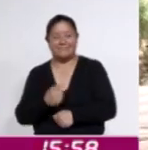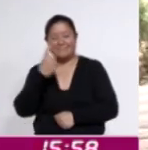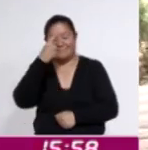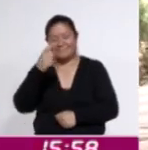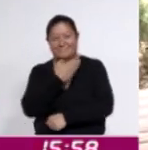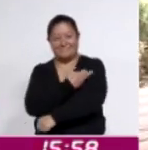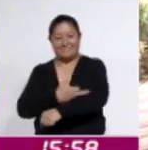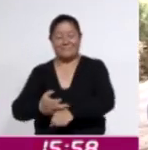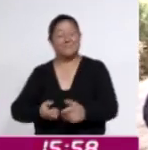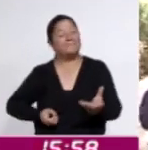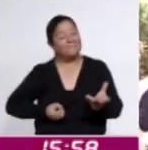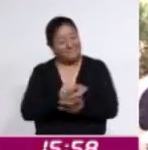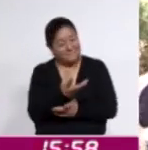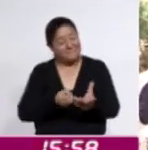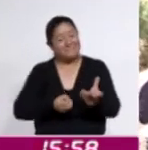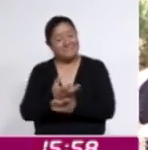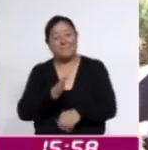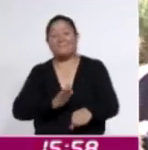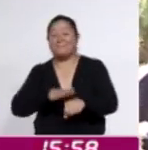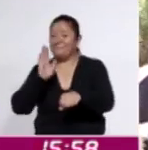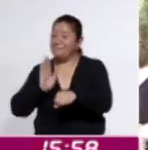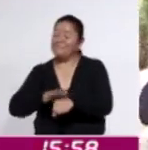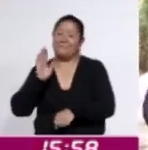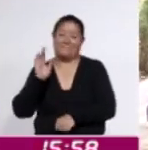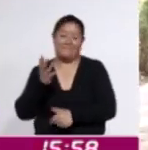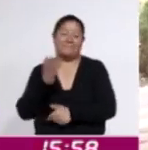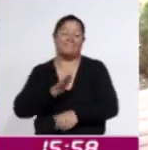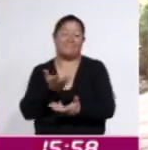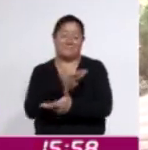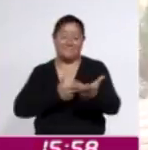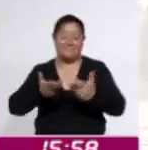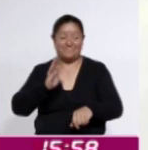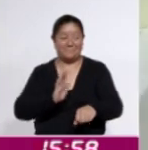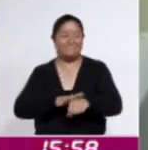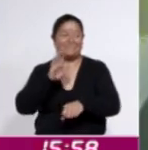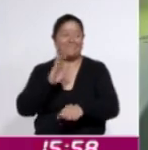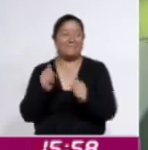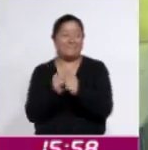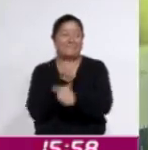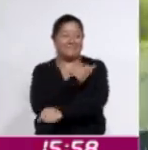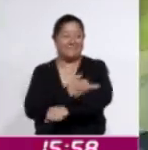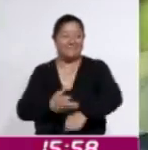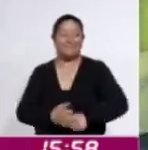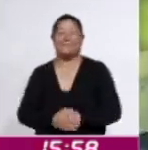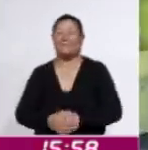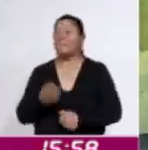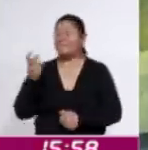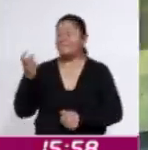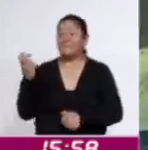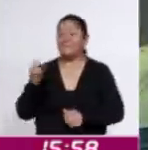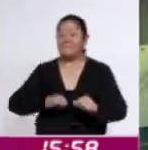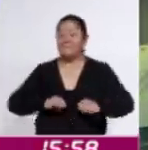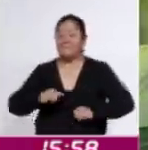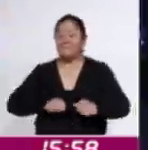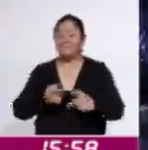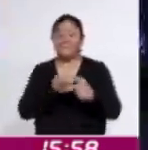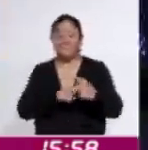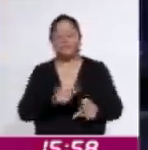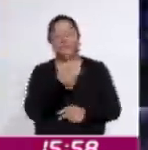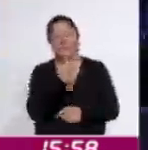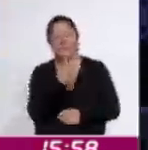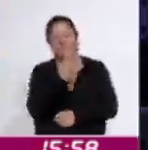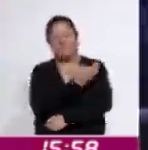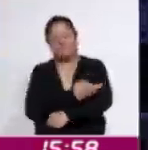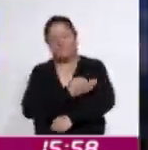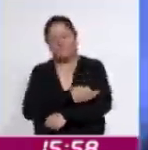familia a divertirse y haya más convivio con la familia. Este magno evento dará inicio a las 16 horas